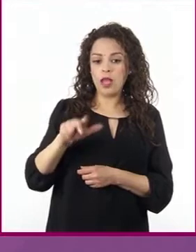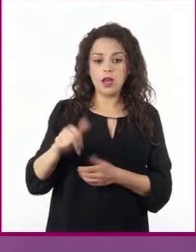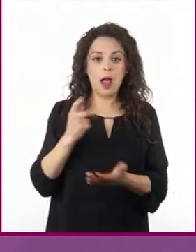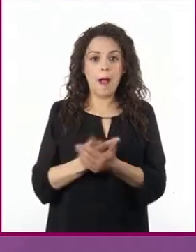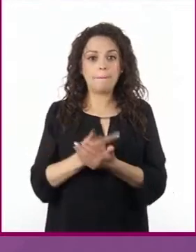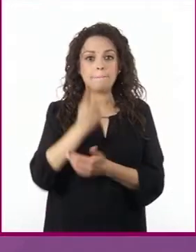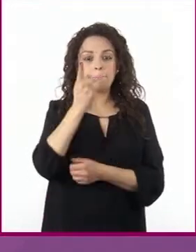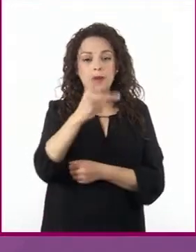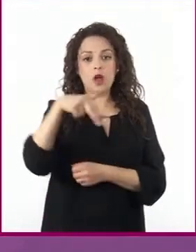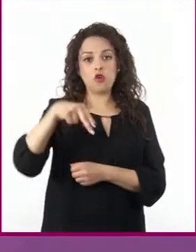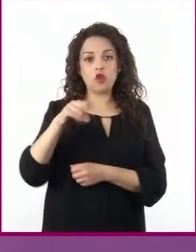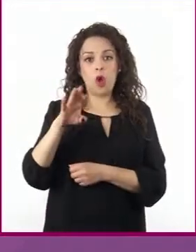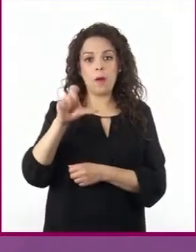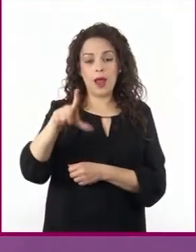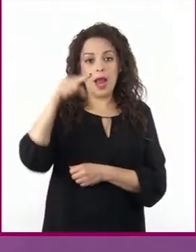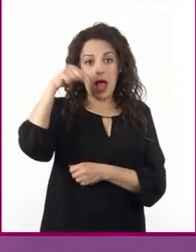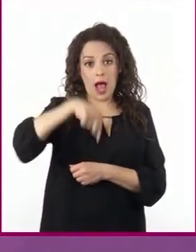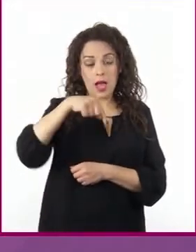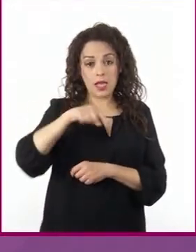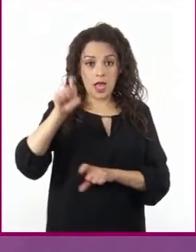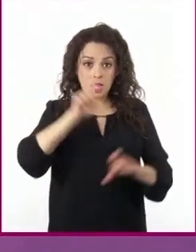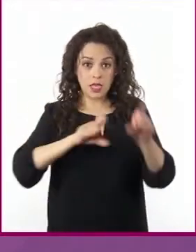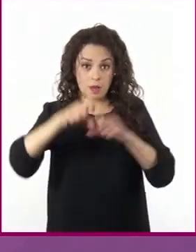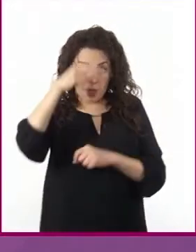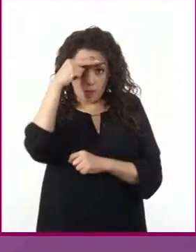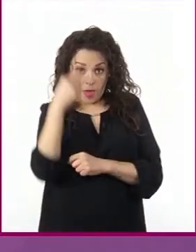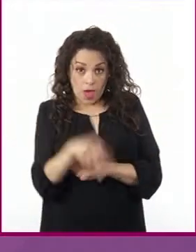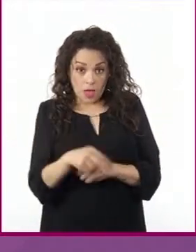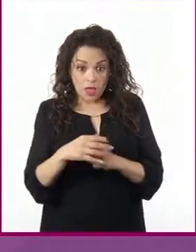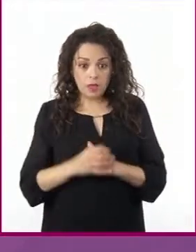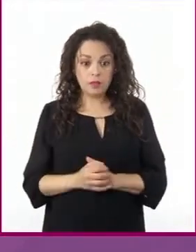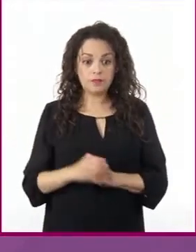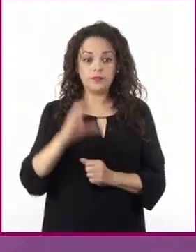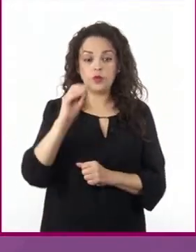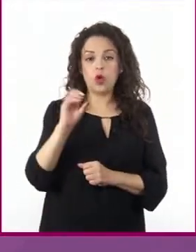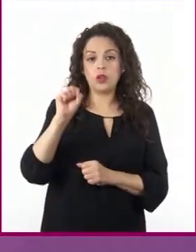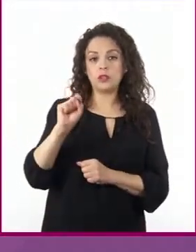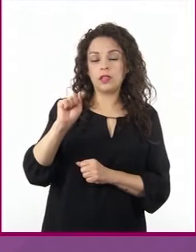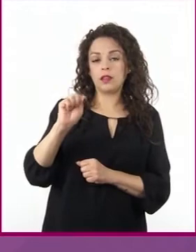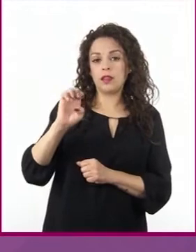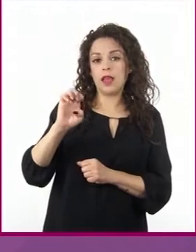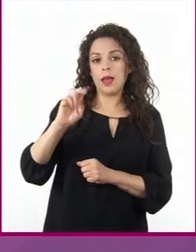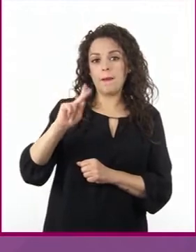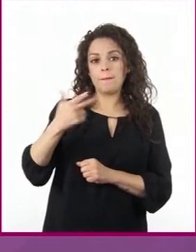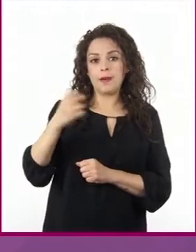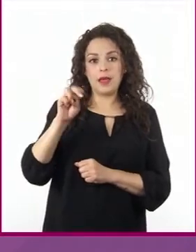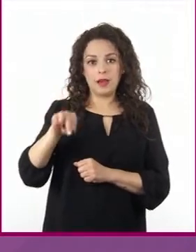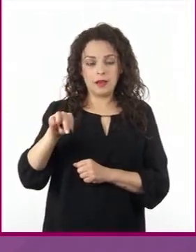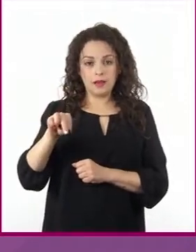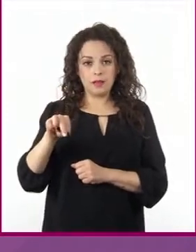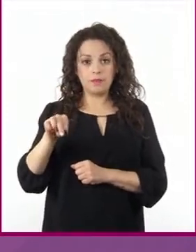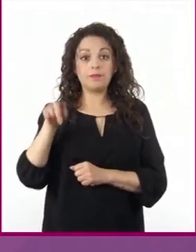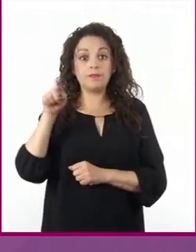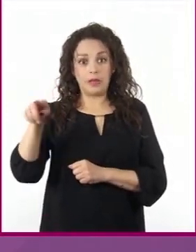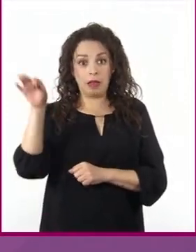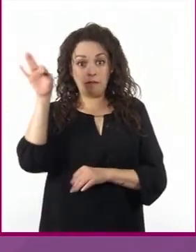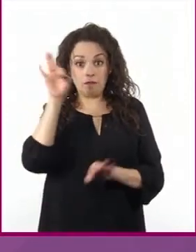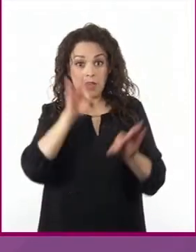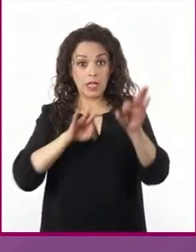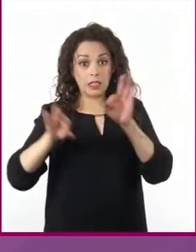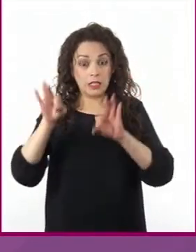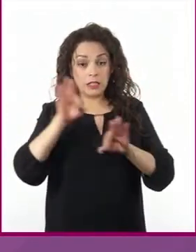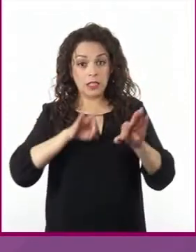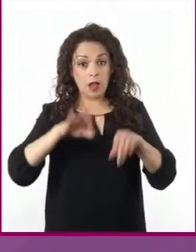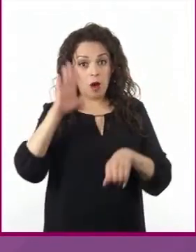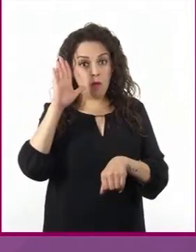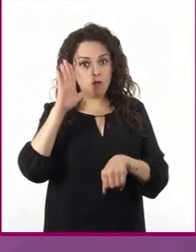Química en México, mexicano, o Stephen Hawking, que es uno de los físicos pues,